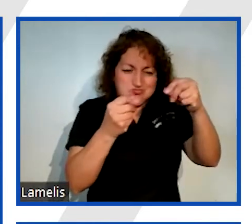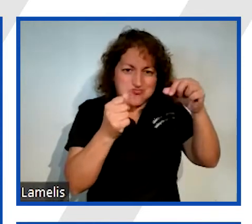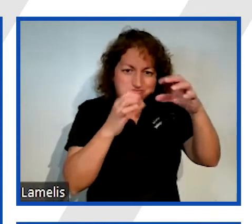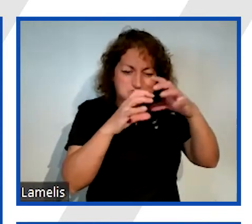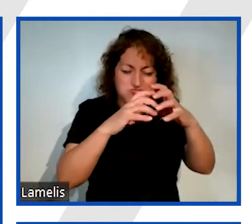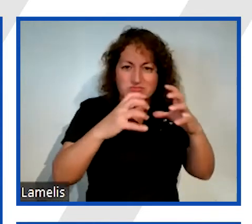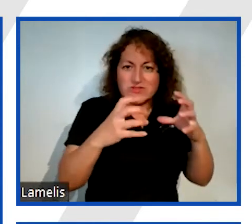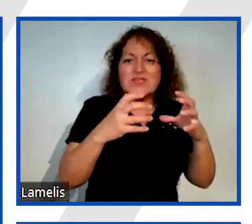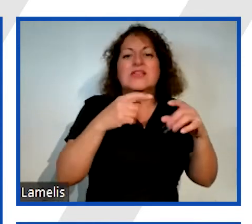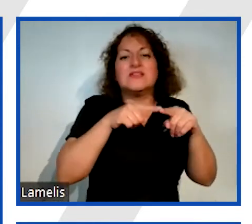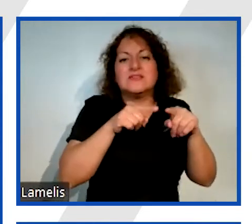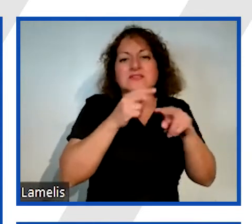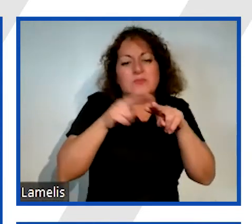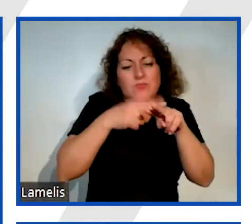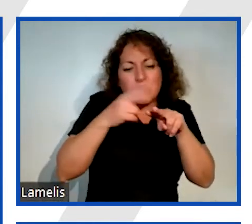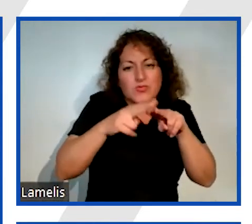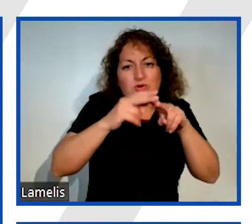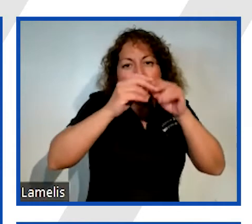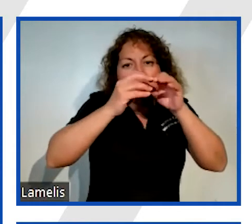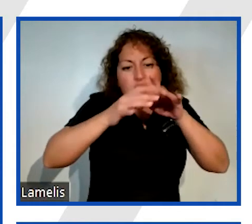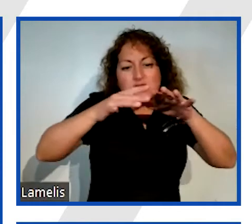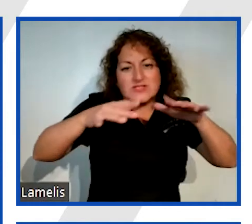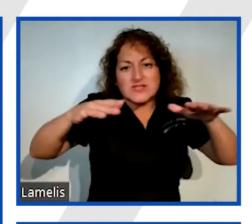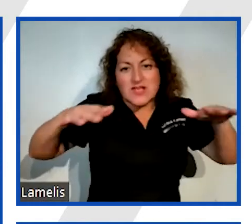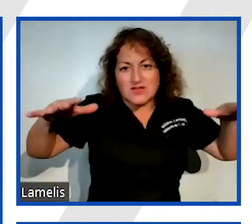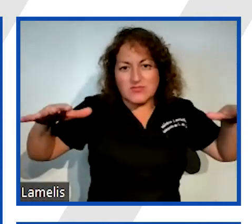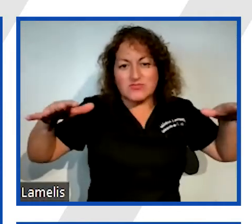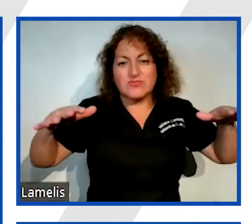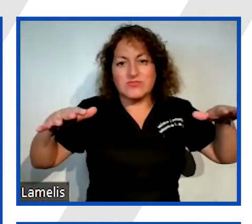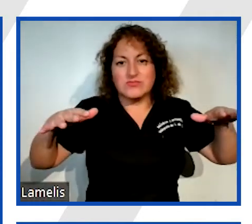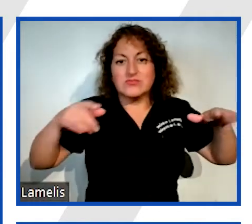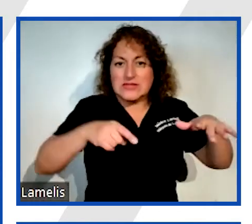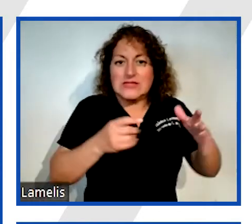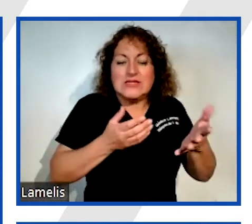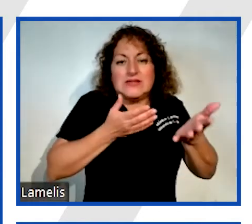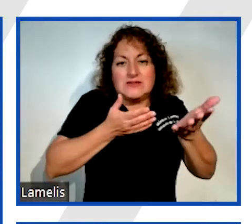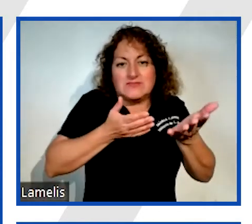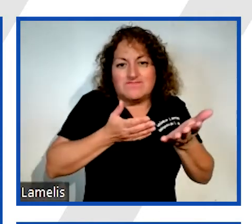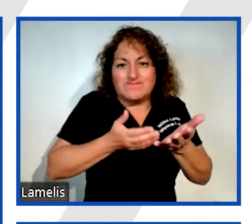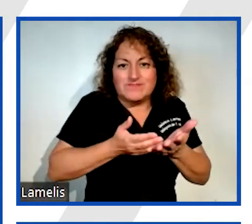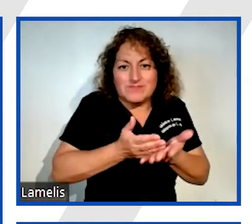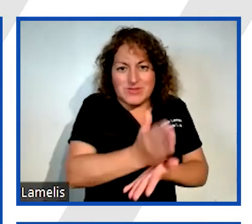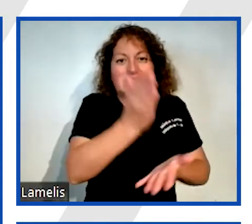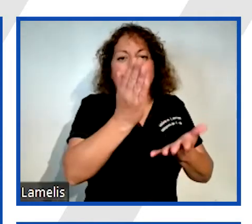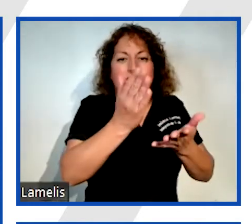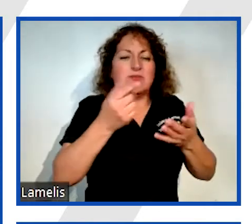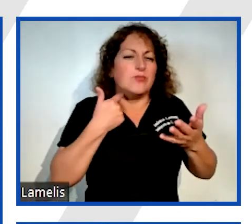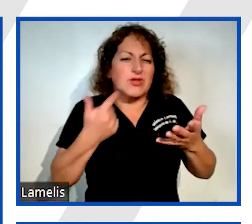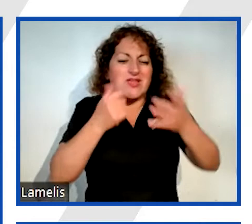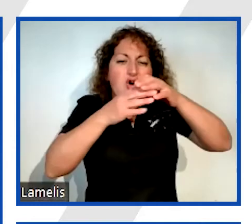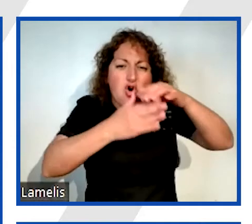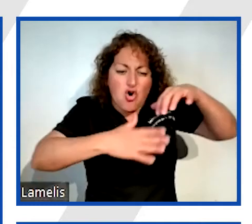produjo el océano es choque grande fue lo que del mismo nació todo el agua ese hoyo se llenó de agua y